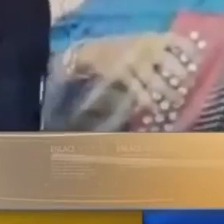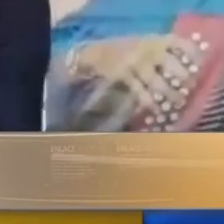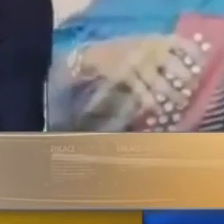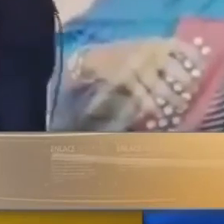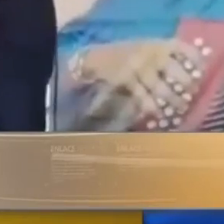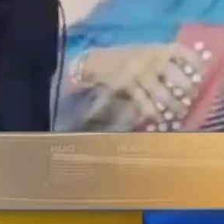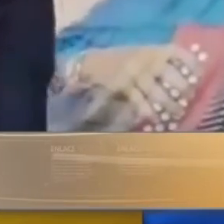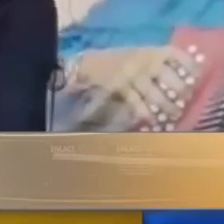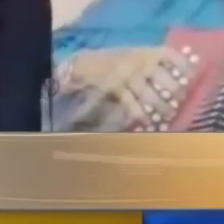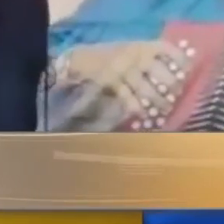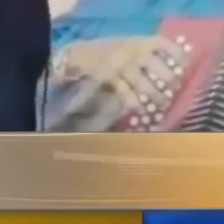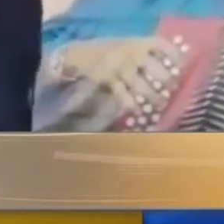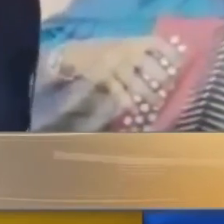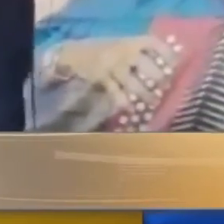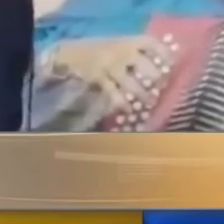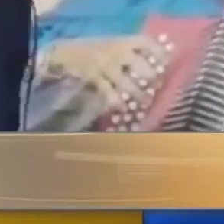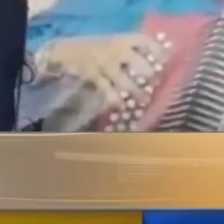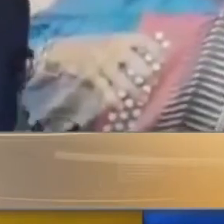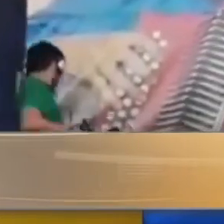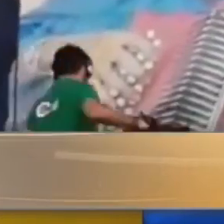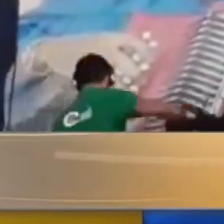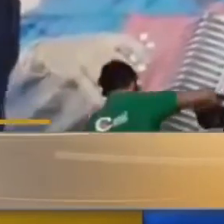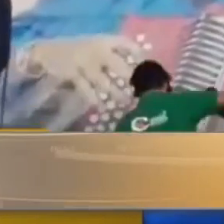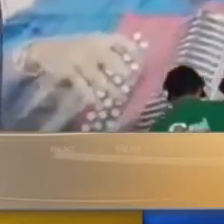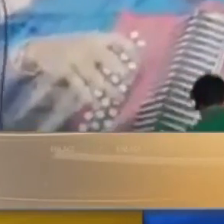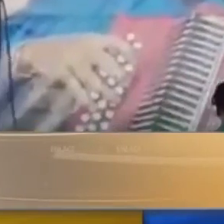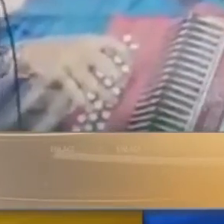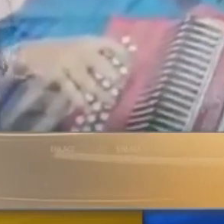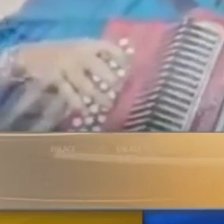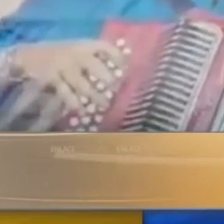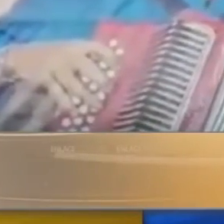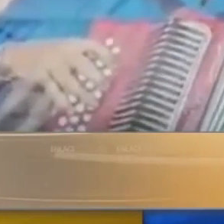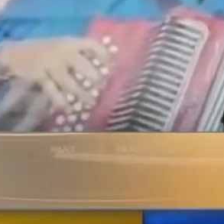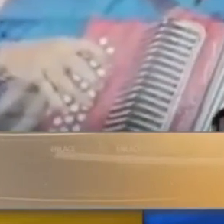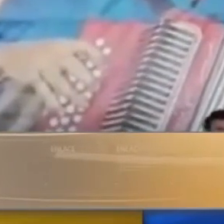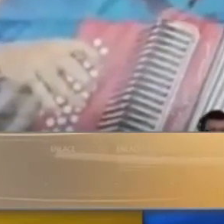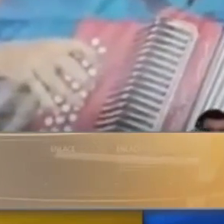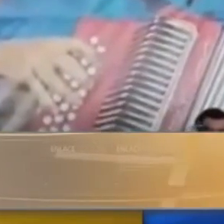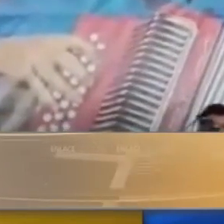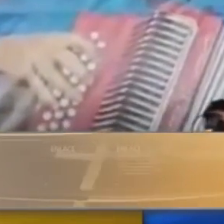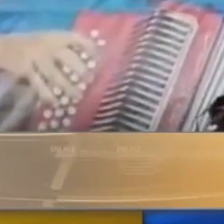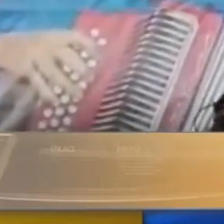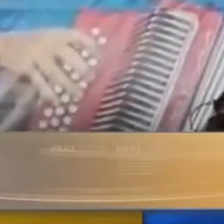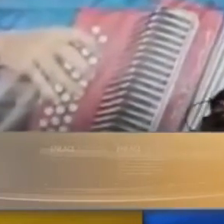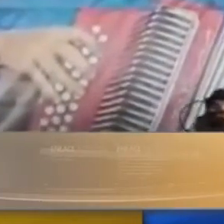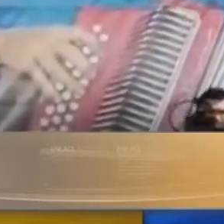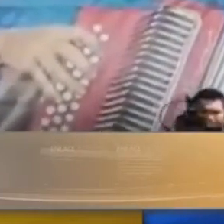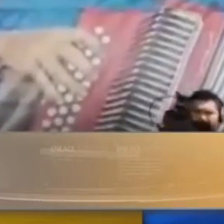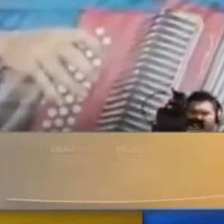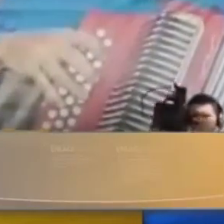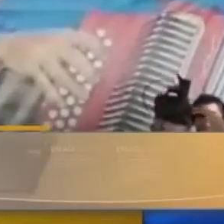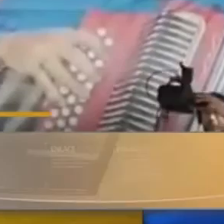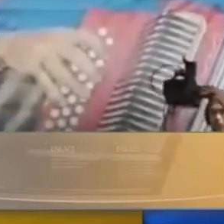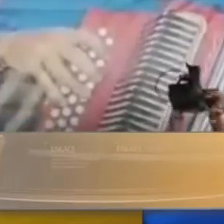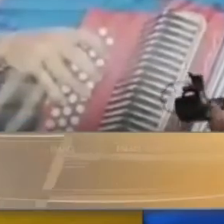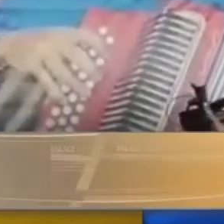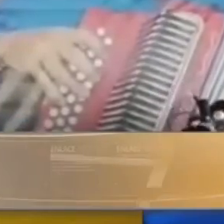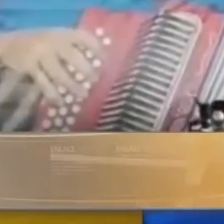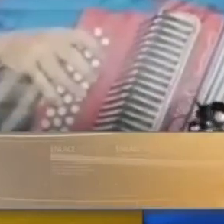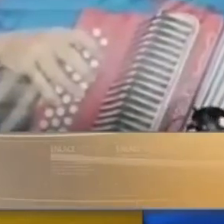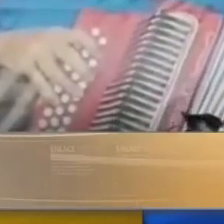Y en la mira, el reconocido acordeonero Sammy Ariza, rey de reyes de la versión 30 del Festival Vallenato del Río Grande de la Magdalena,